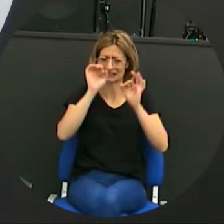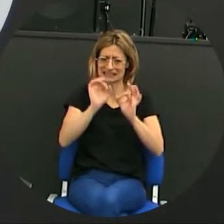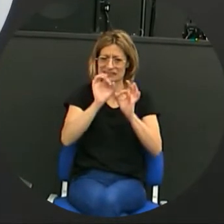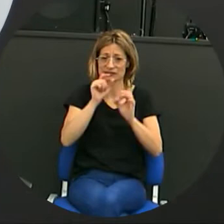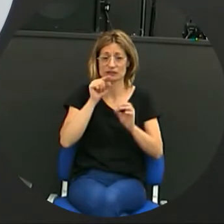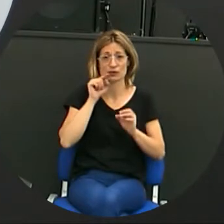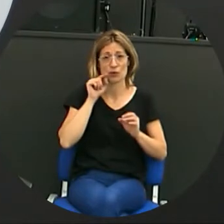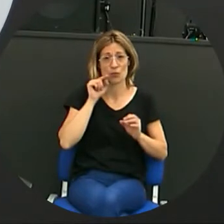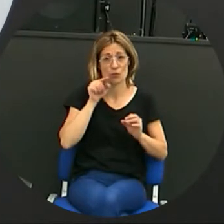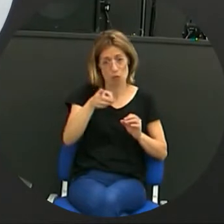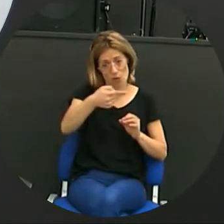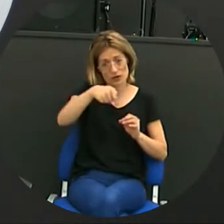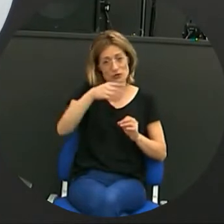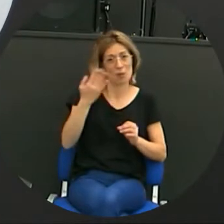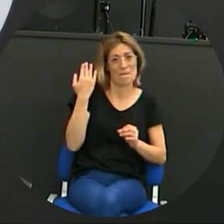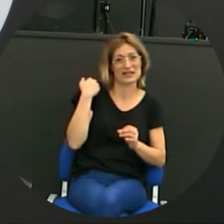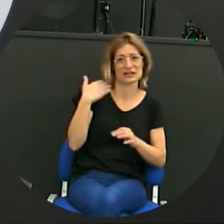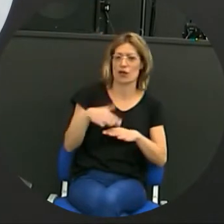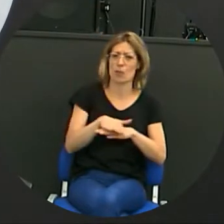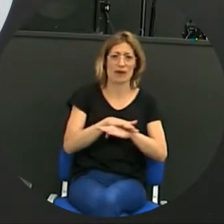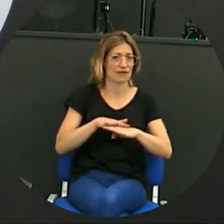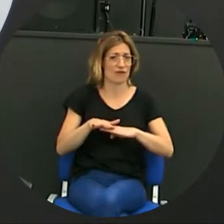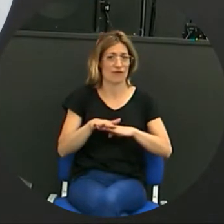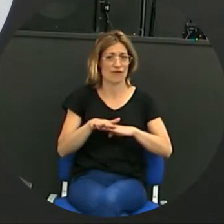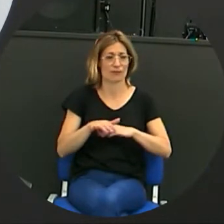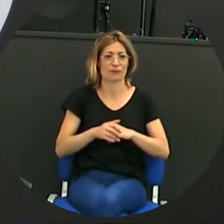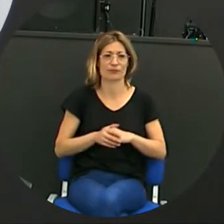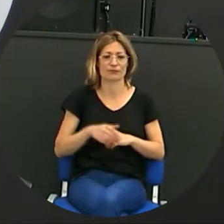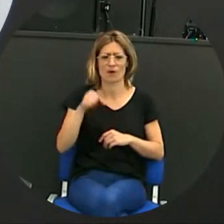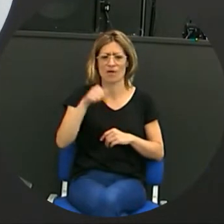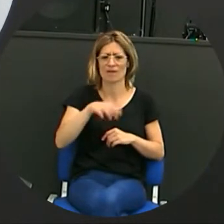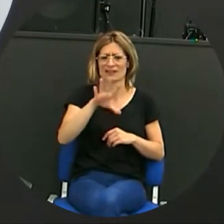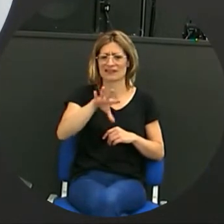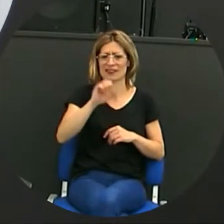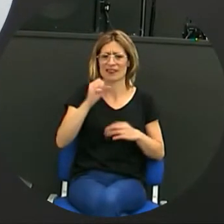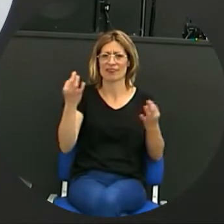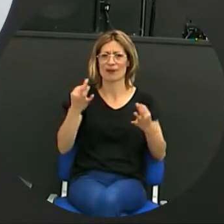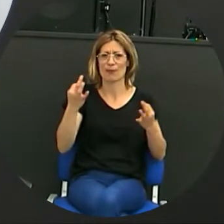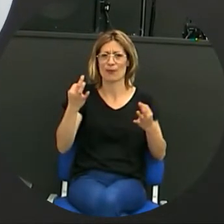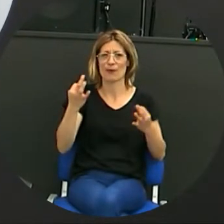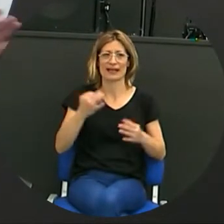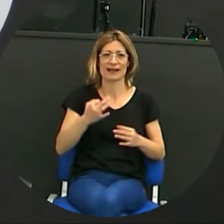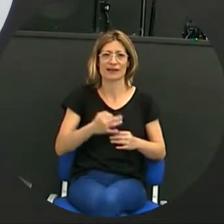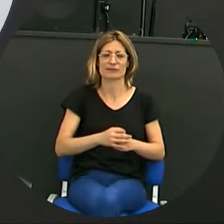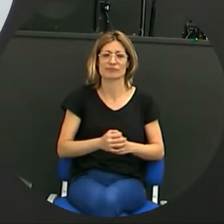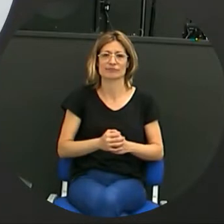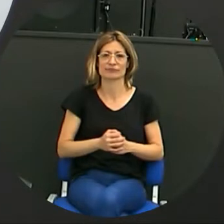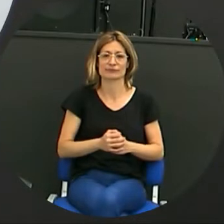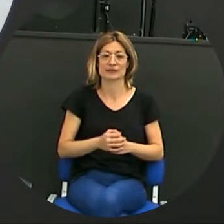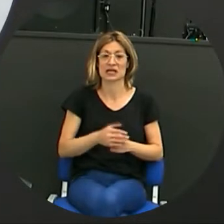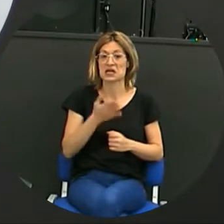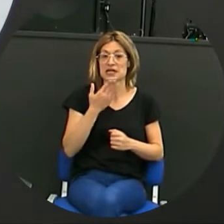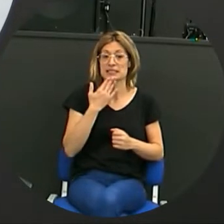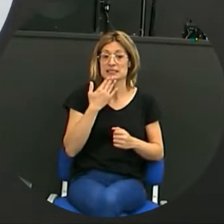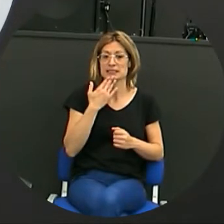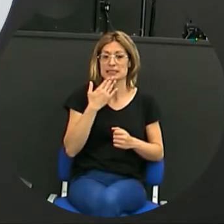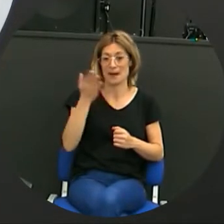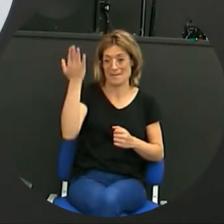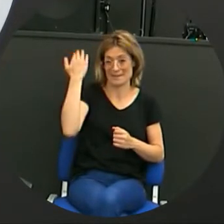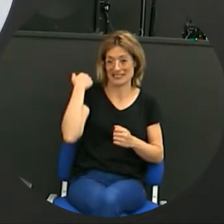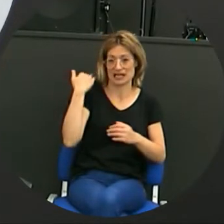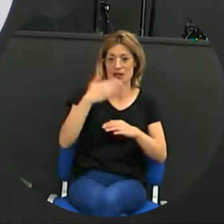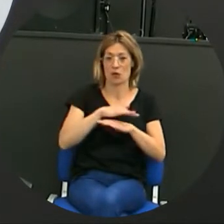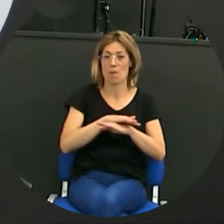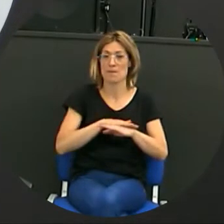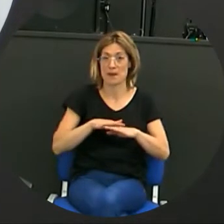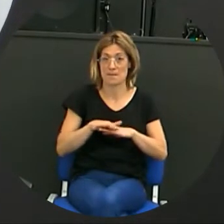una plataforma. Ahora, hoy, ¿qué es lo que tienes que entender? Viendo esa preparación del pasado, hoy tienes que